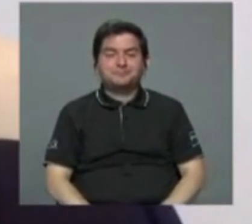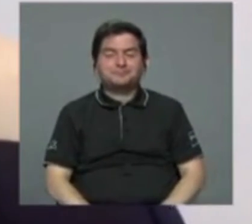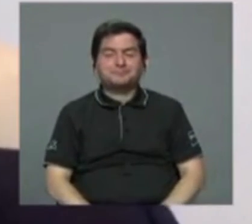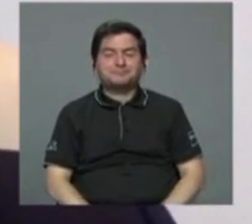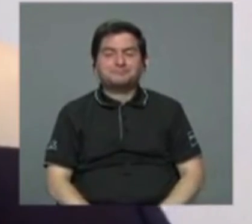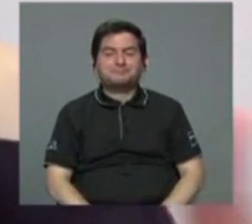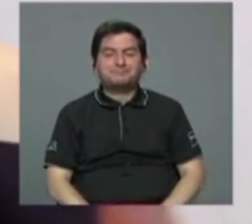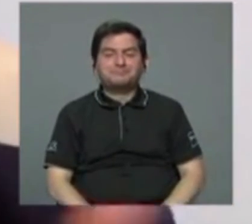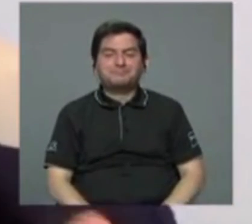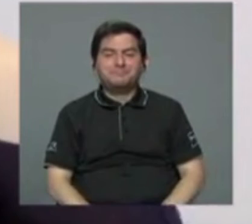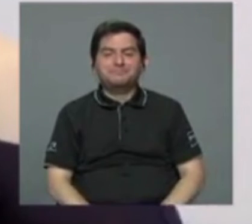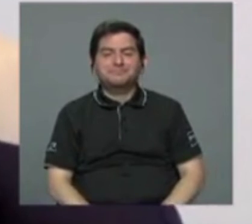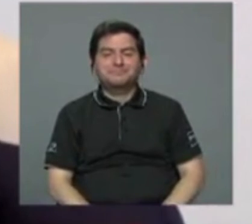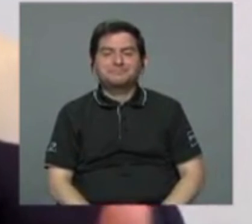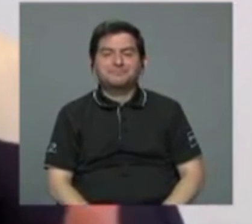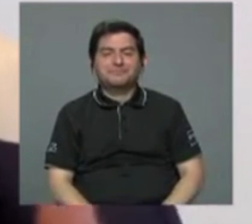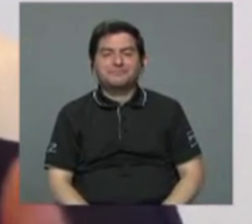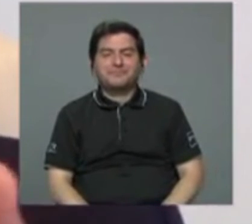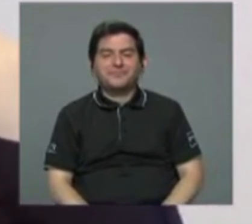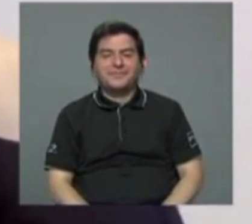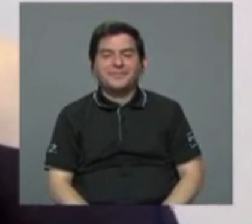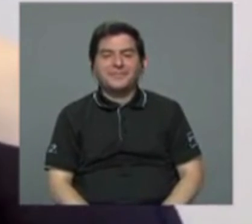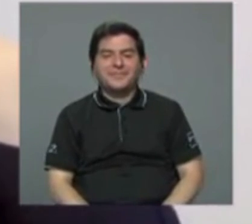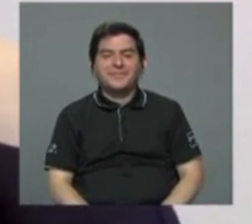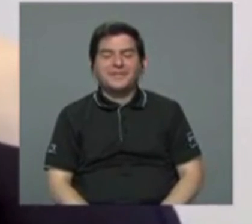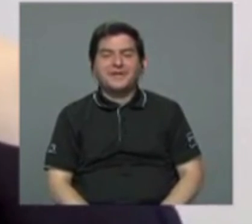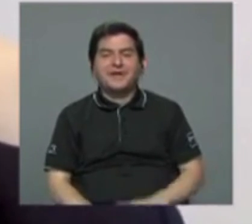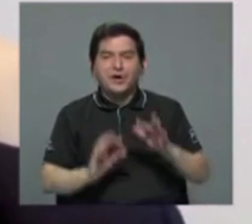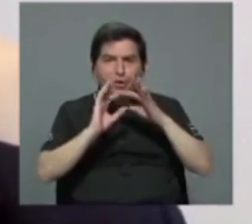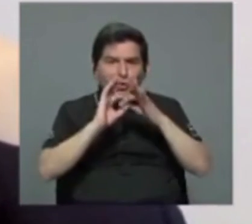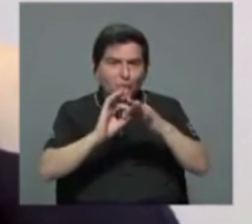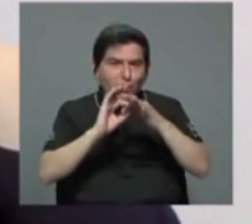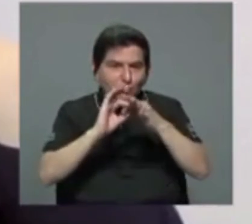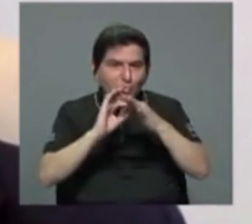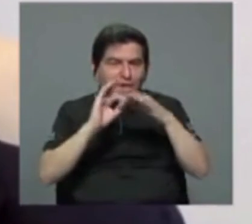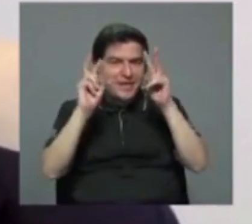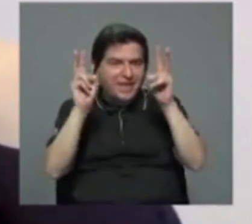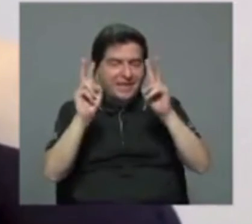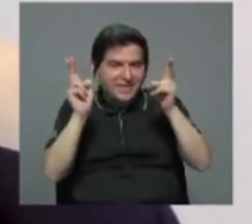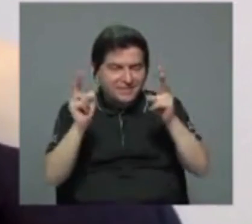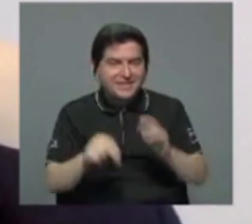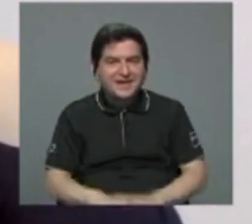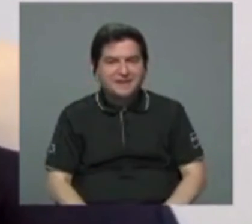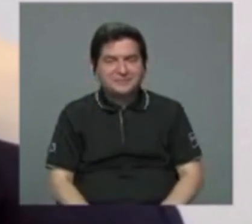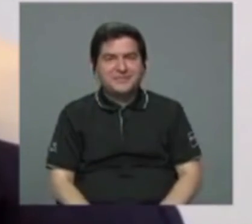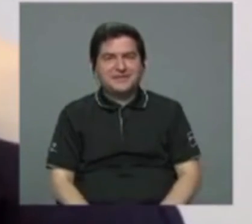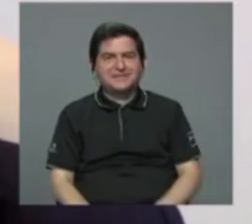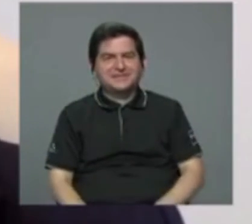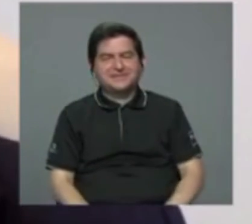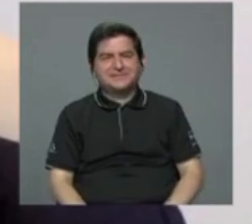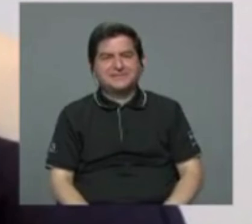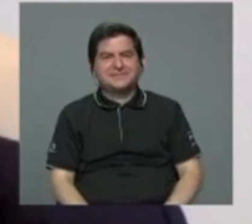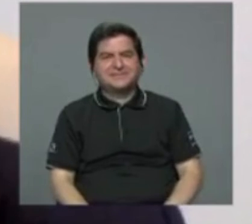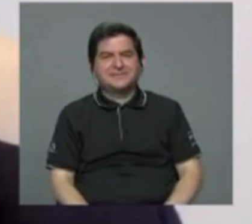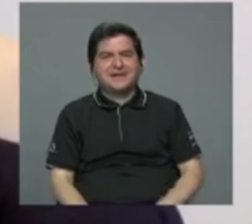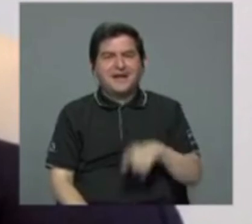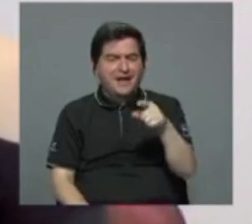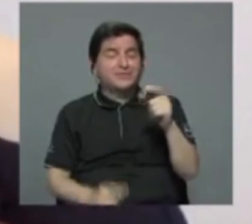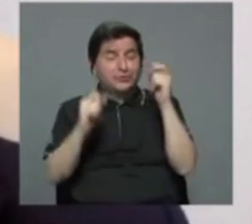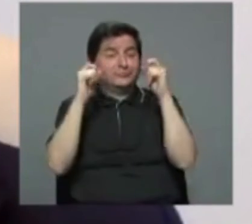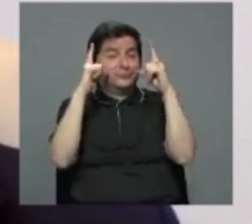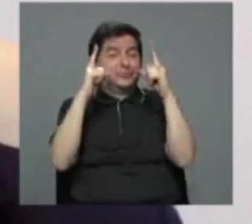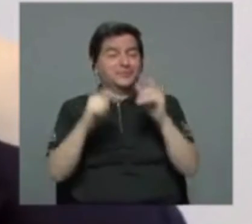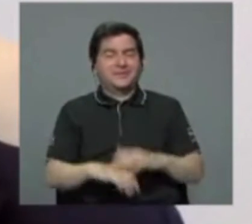Hoy hay un entrelazamiento de temas y de temáticas que es